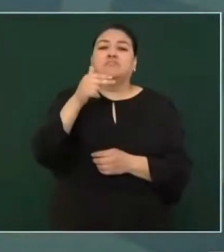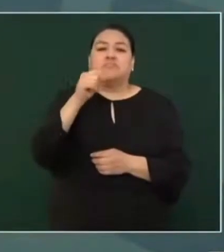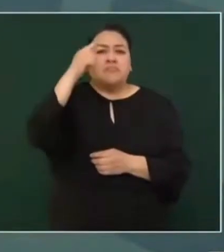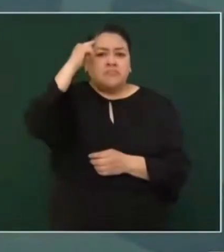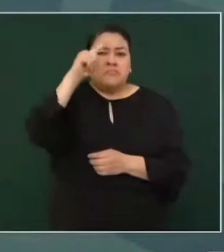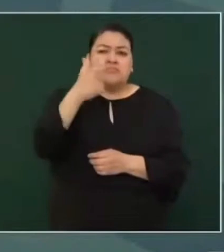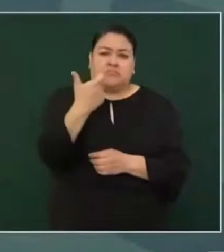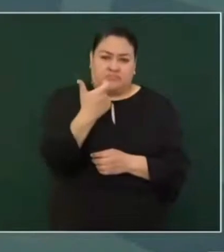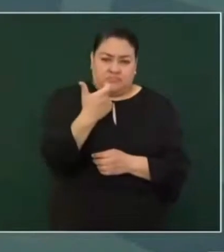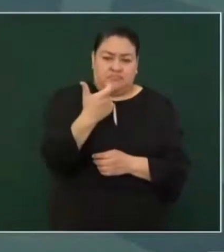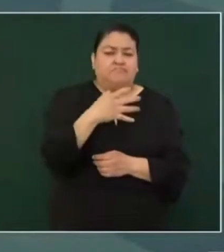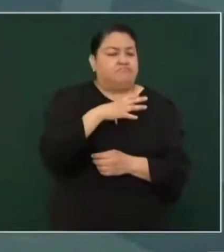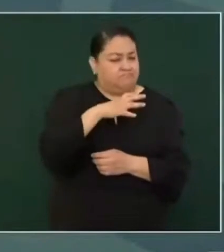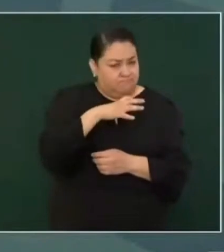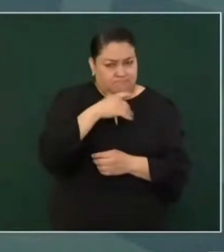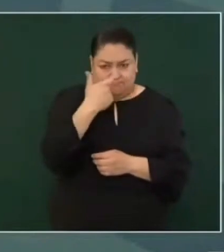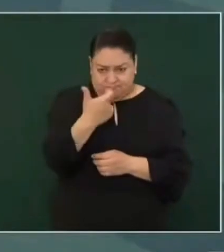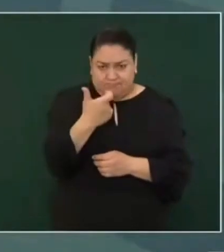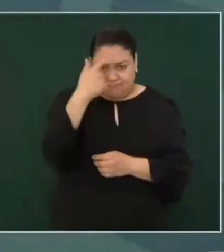recursos suficientes.